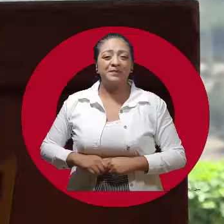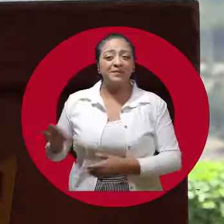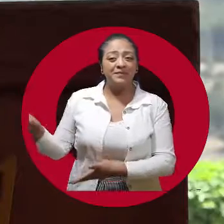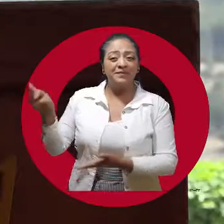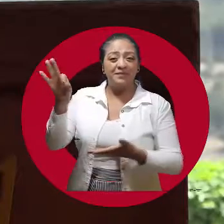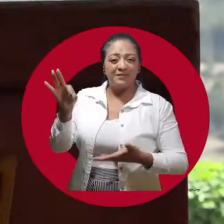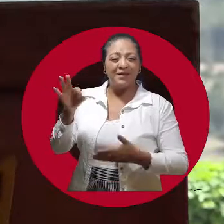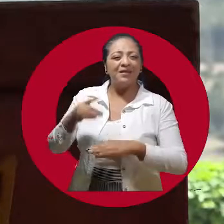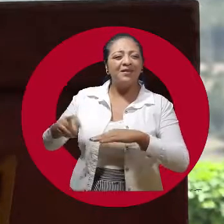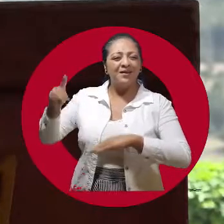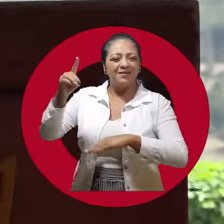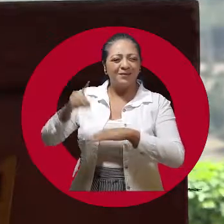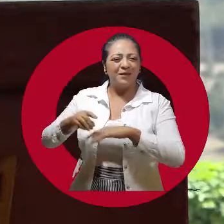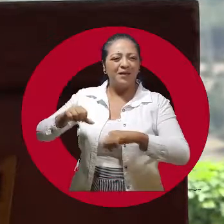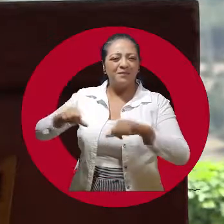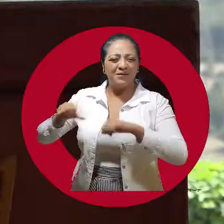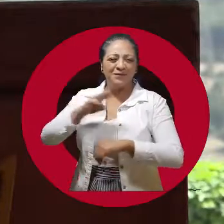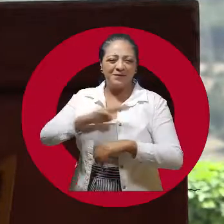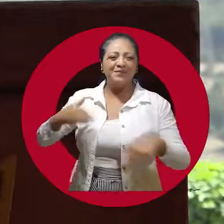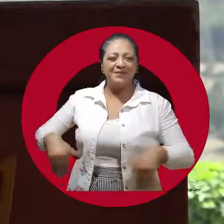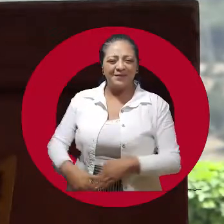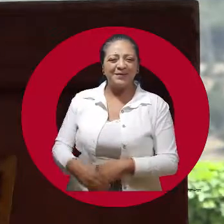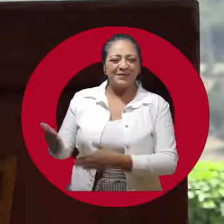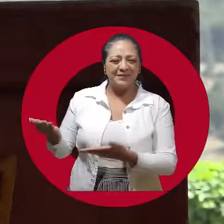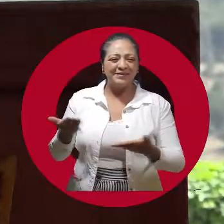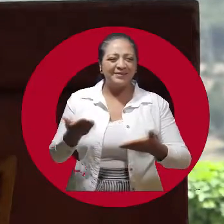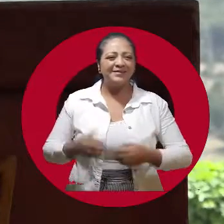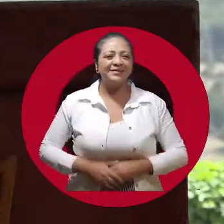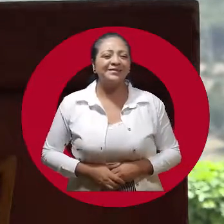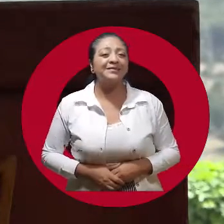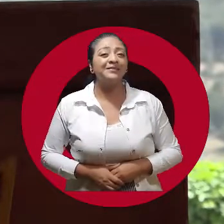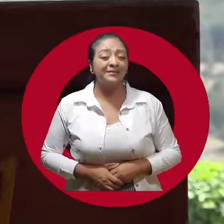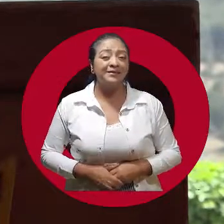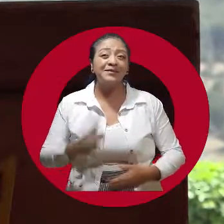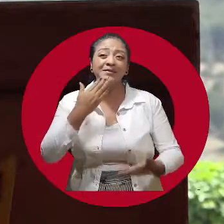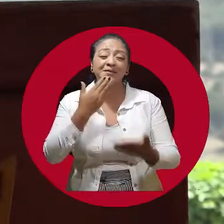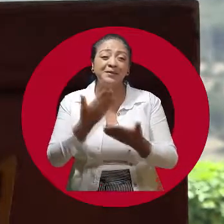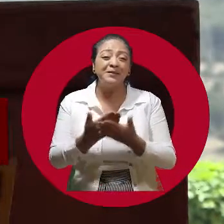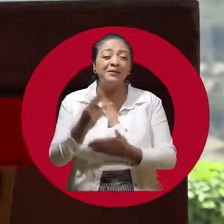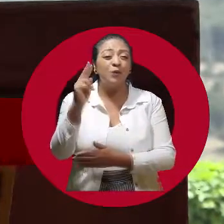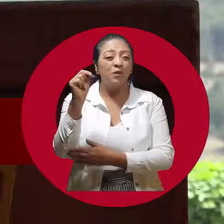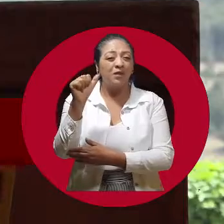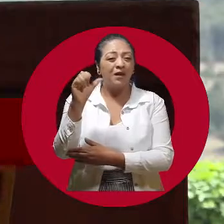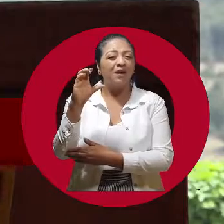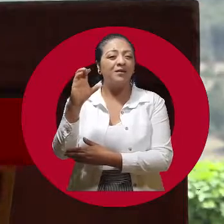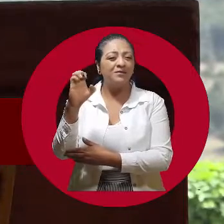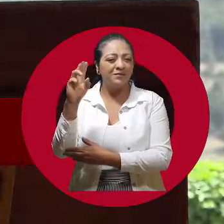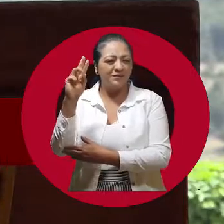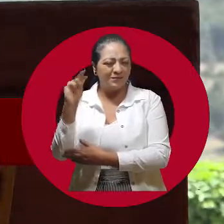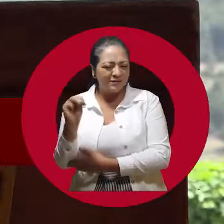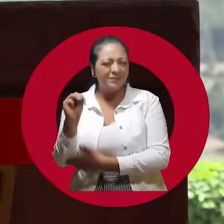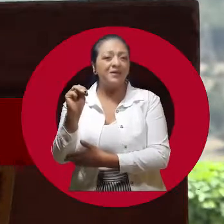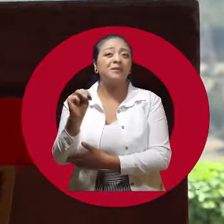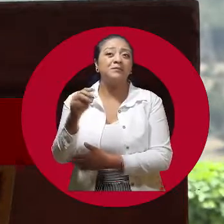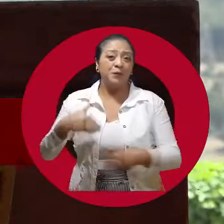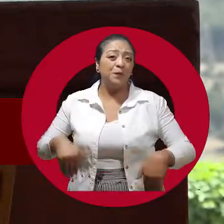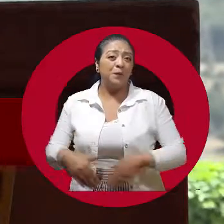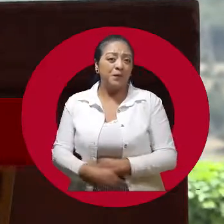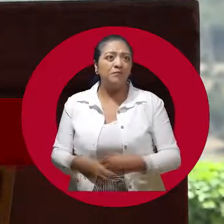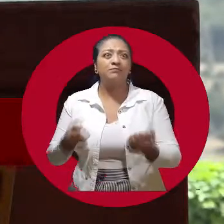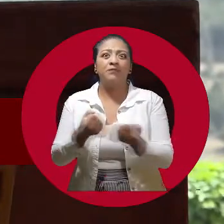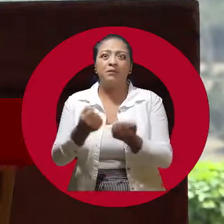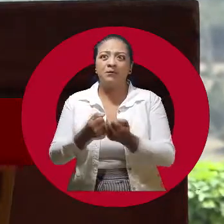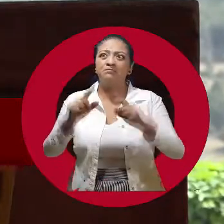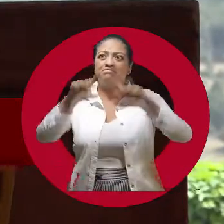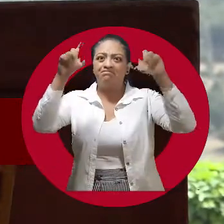Señor Marcelo Burbano, director administrativo del municipio de Otavalo. A UNACEN Cementos Selva Alegre, por ser el aportante principal en